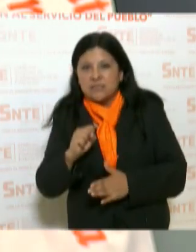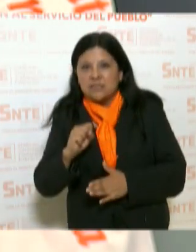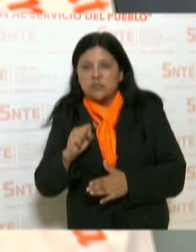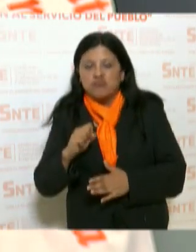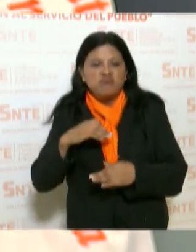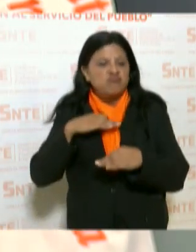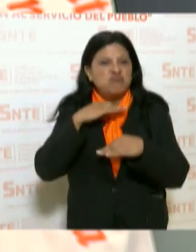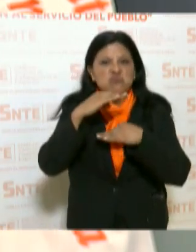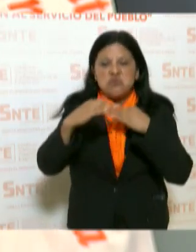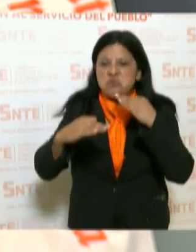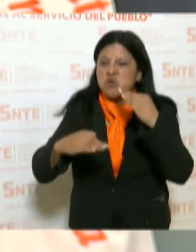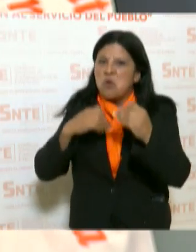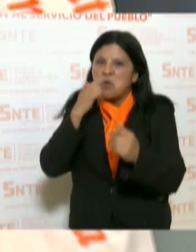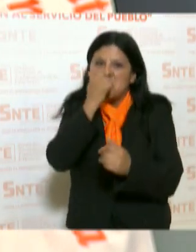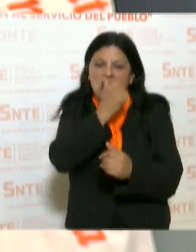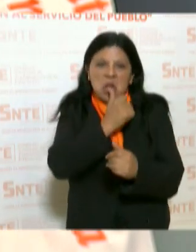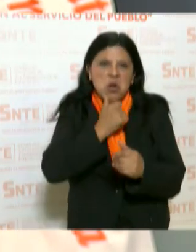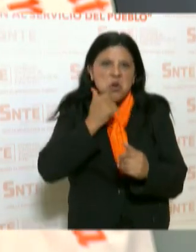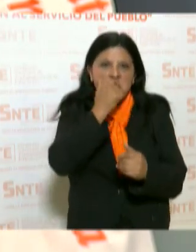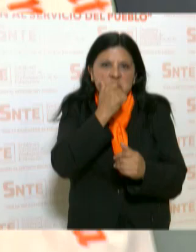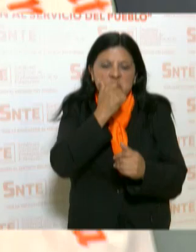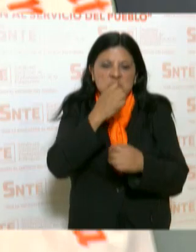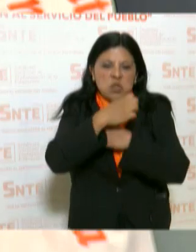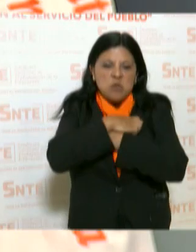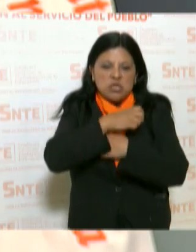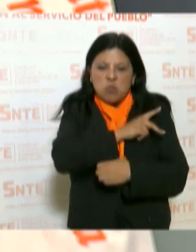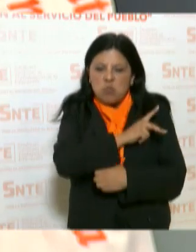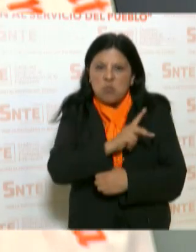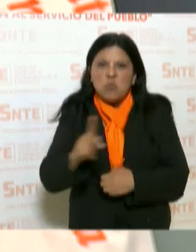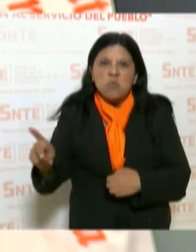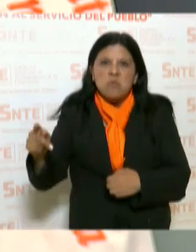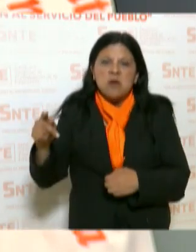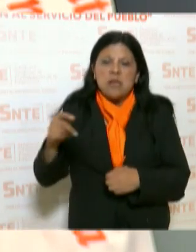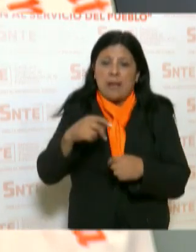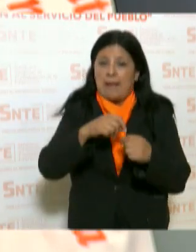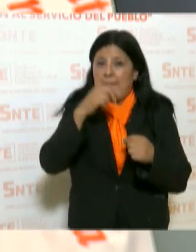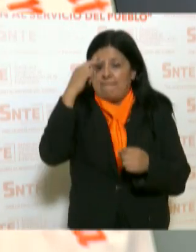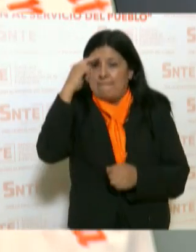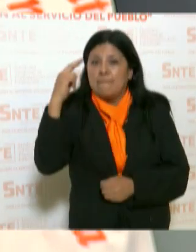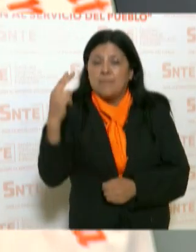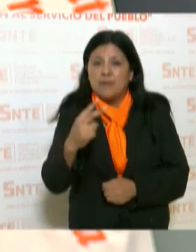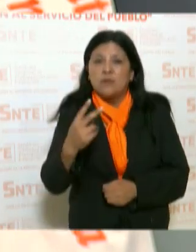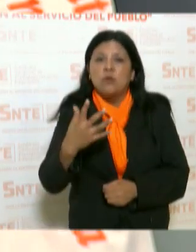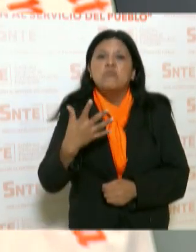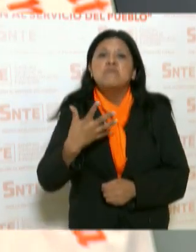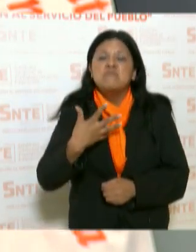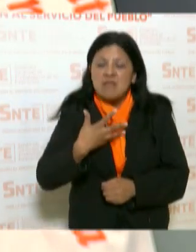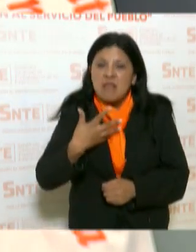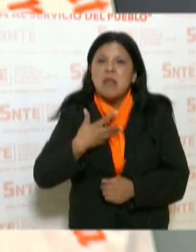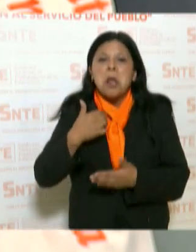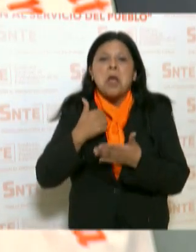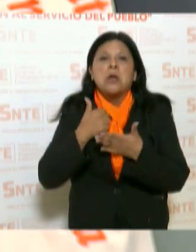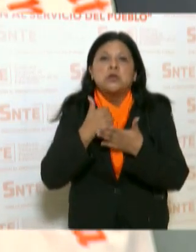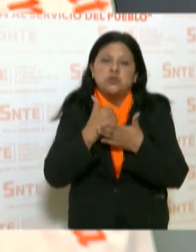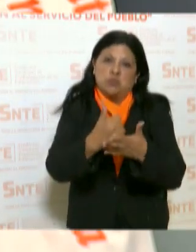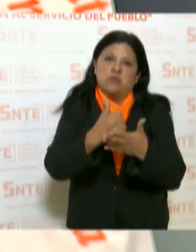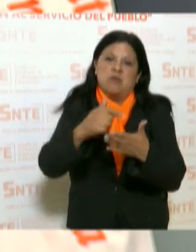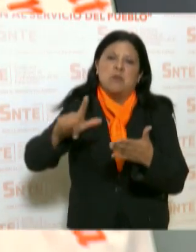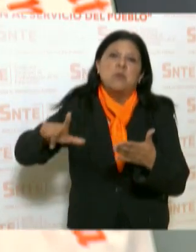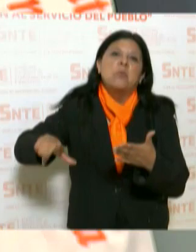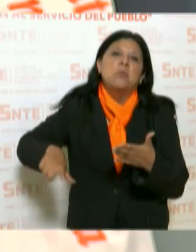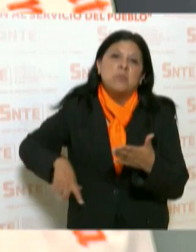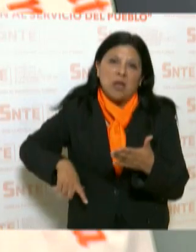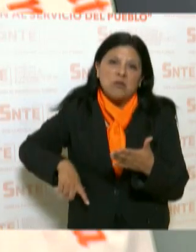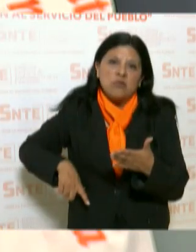Todos los estudiantes de educación pública en México tienen su beca de nivel